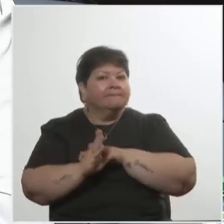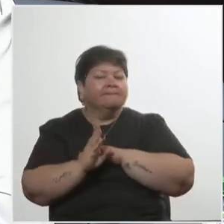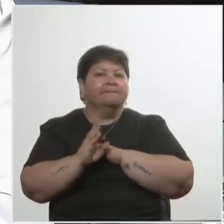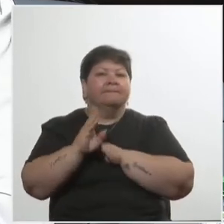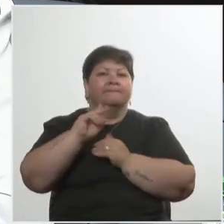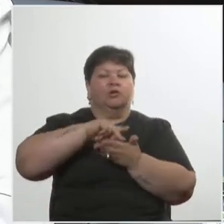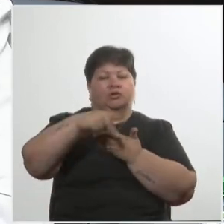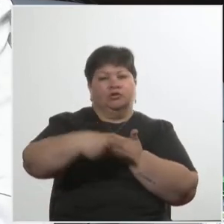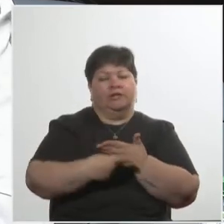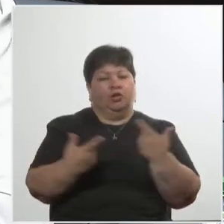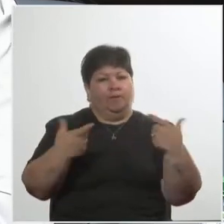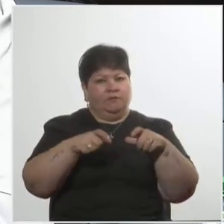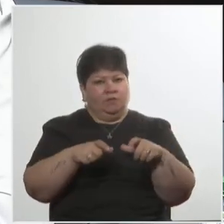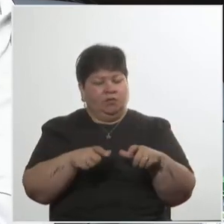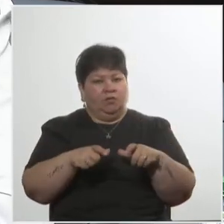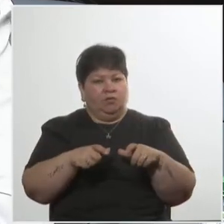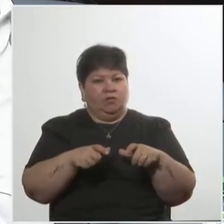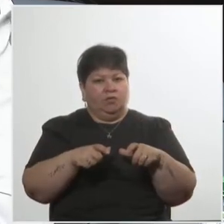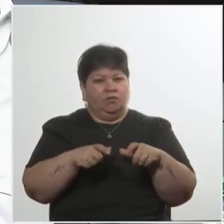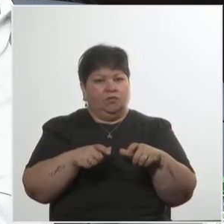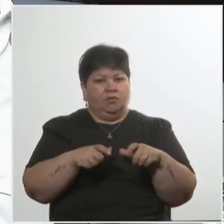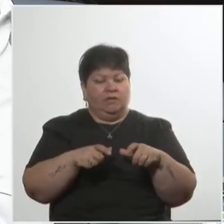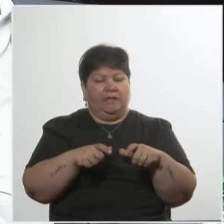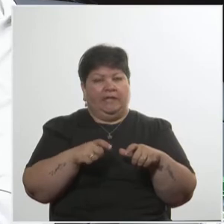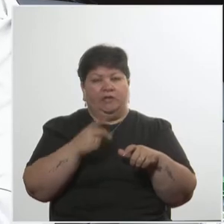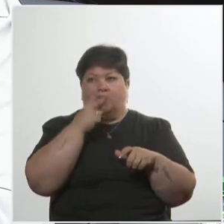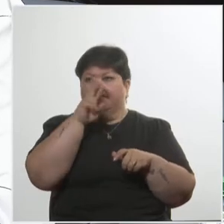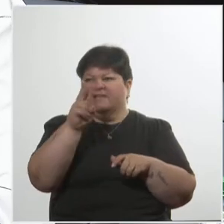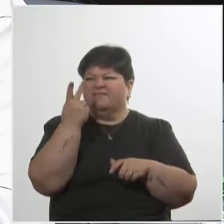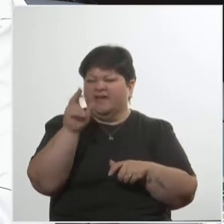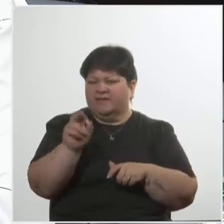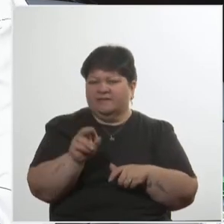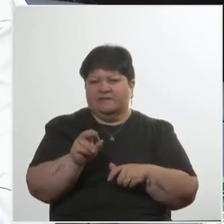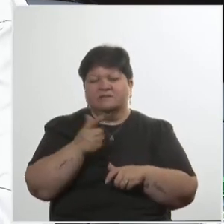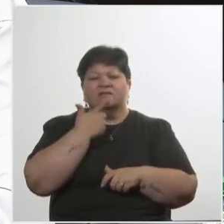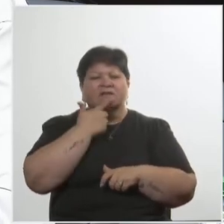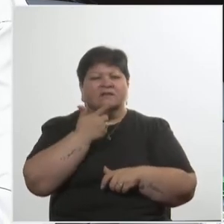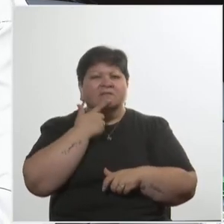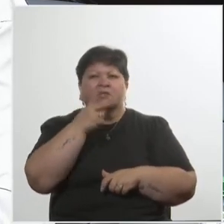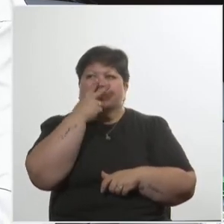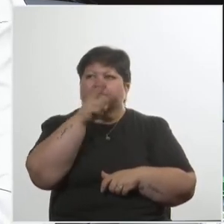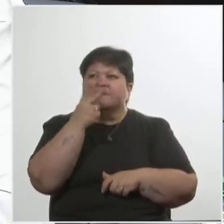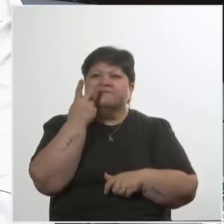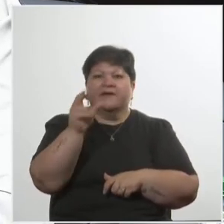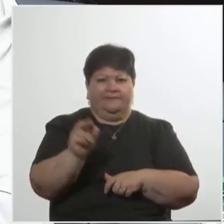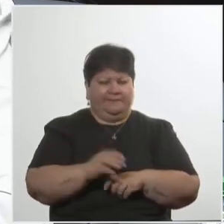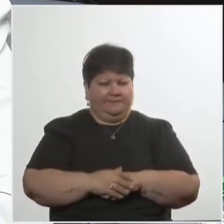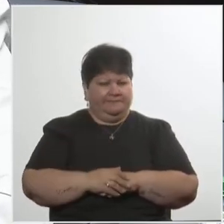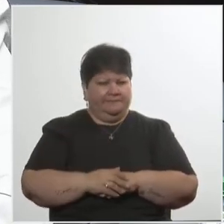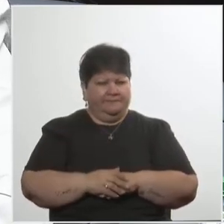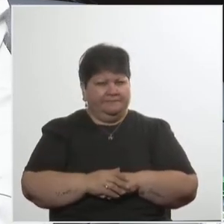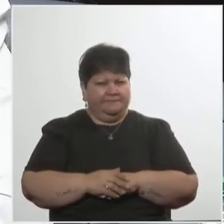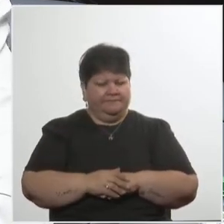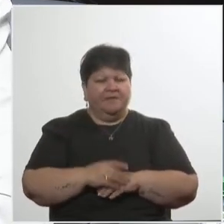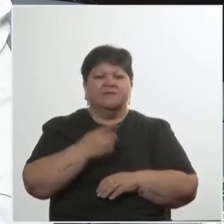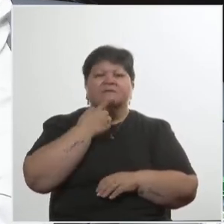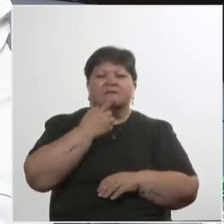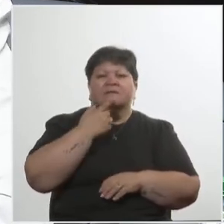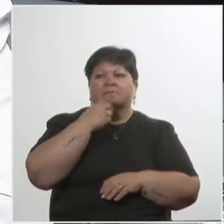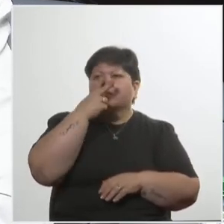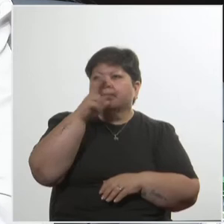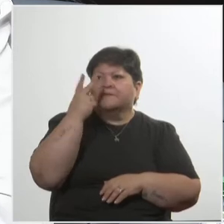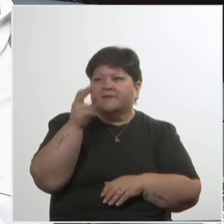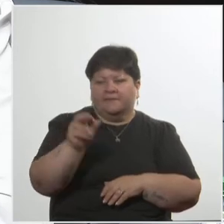al a la comisión en el año 20 creo que fue en septiembre el año 20 en septiembre el año